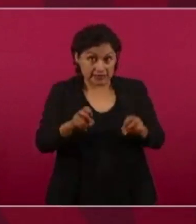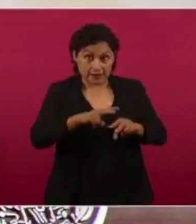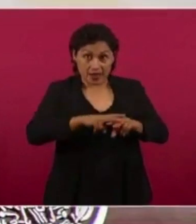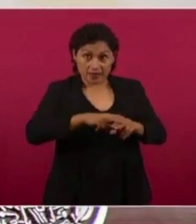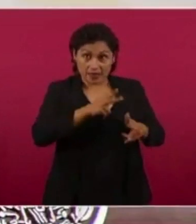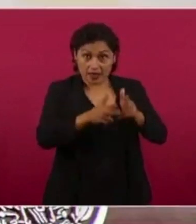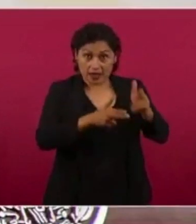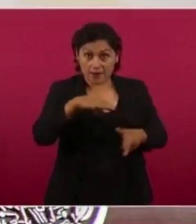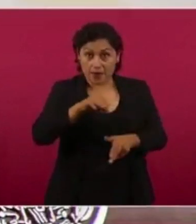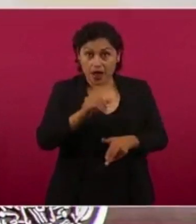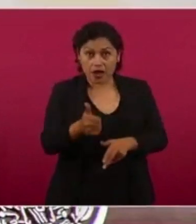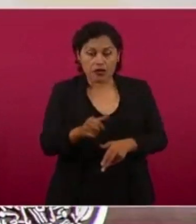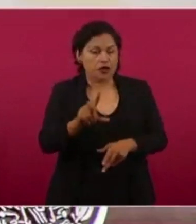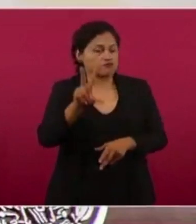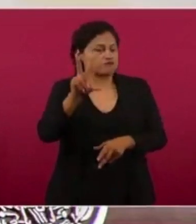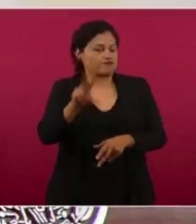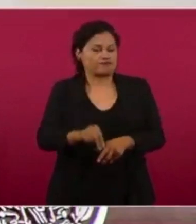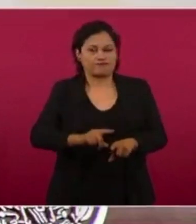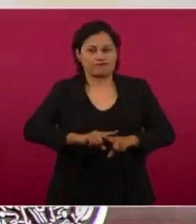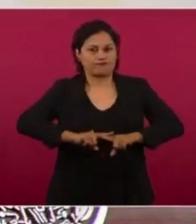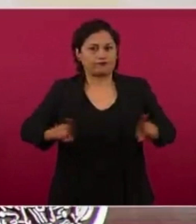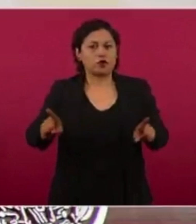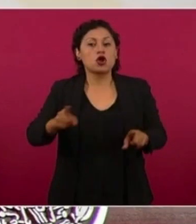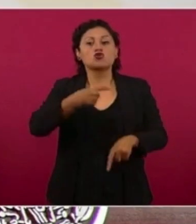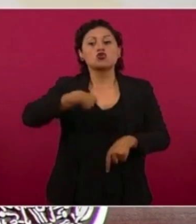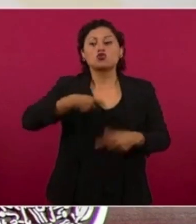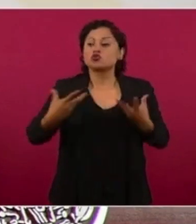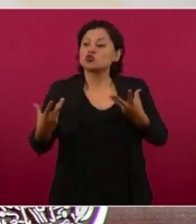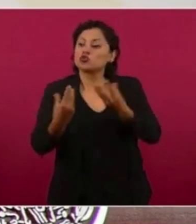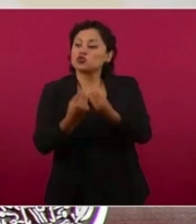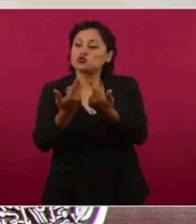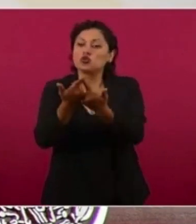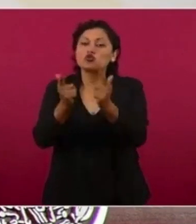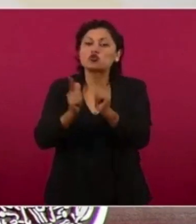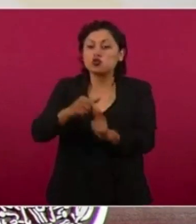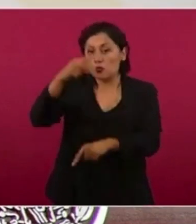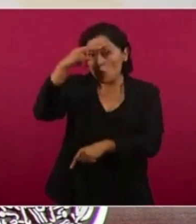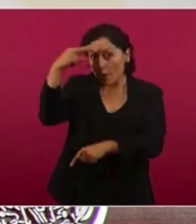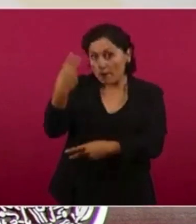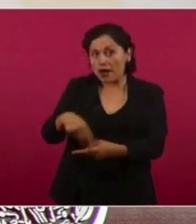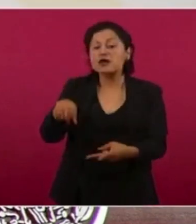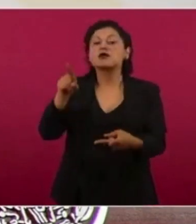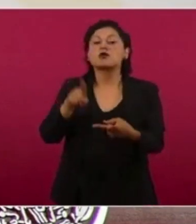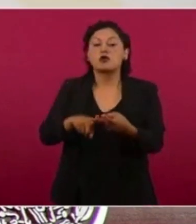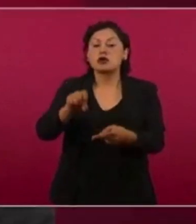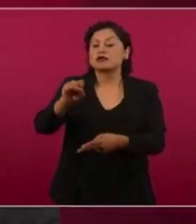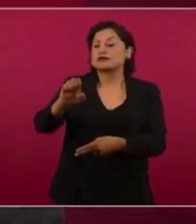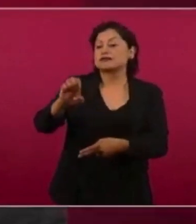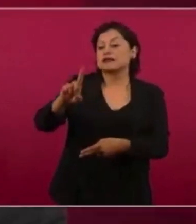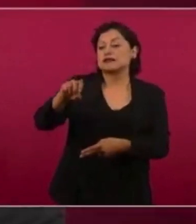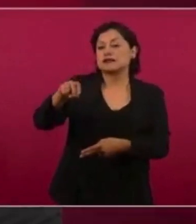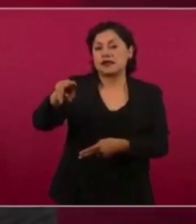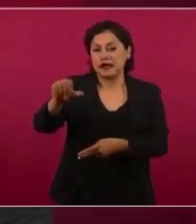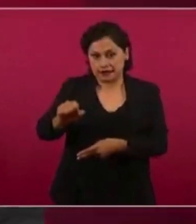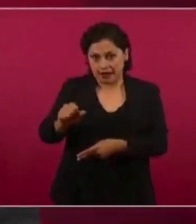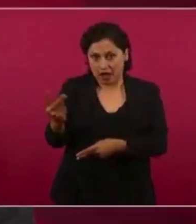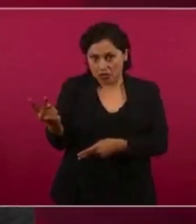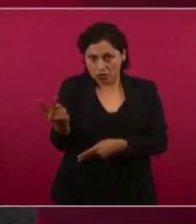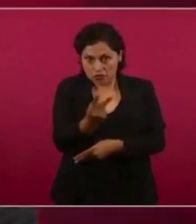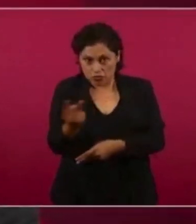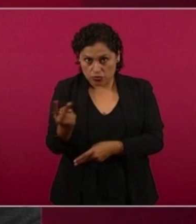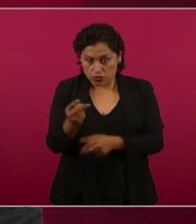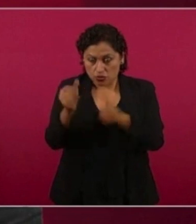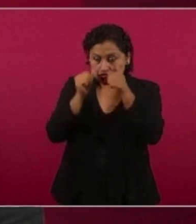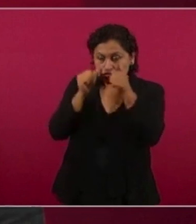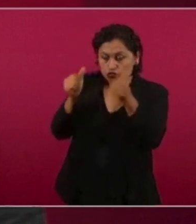el consorcio Grupo México y también con la Secretaría de la Defensa Nacional, que se ocupa de la parte norte de